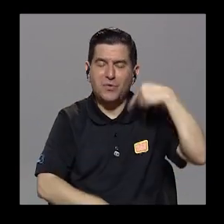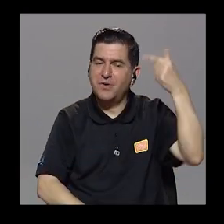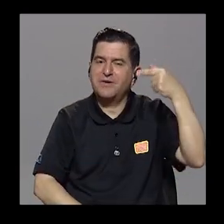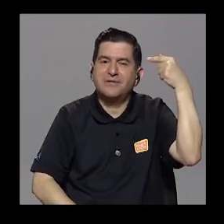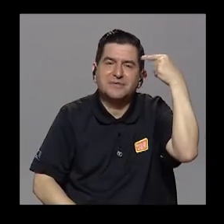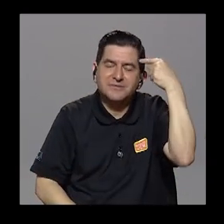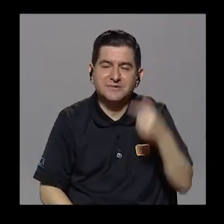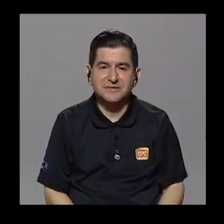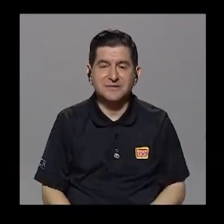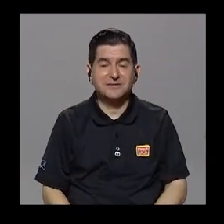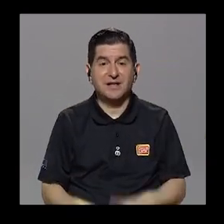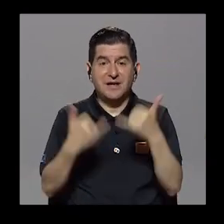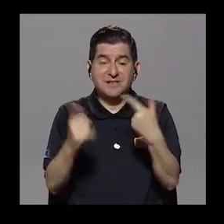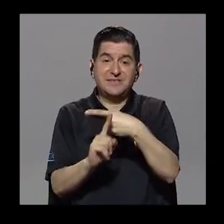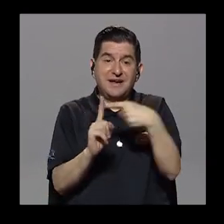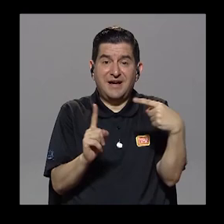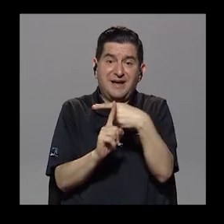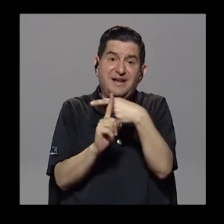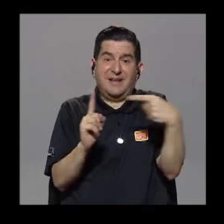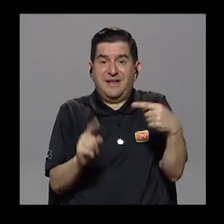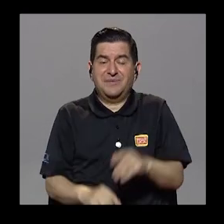todo caso ya casi vamos a mitad